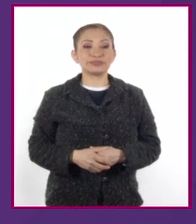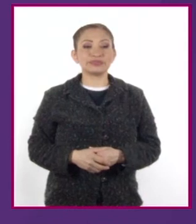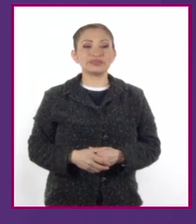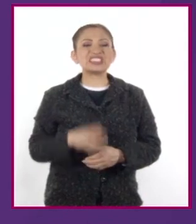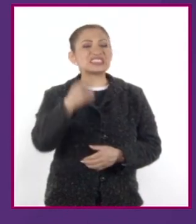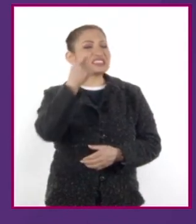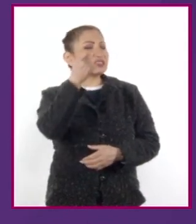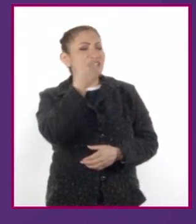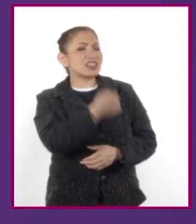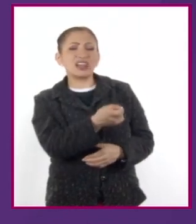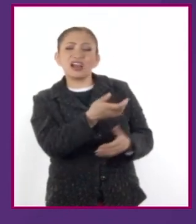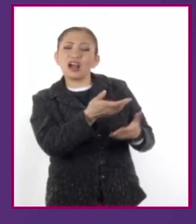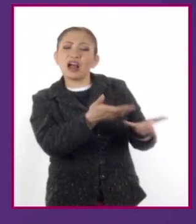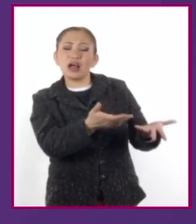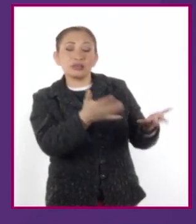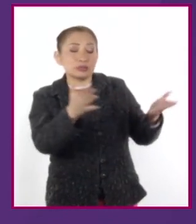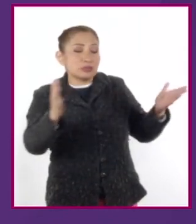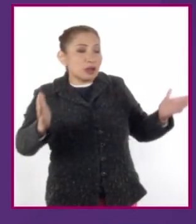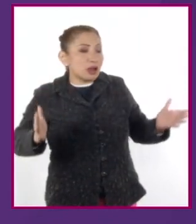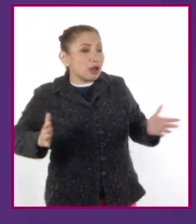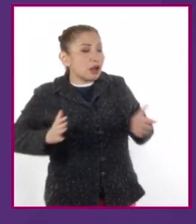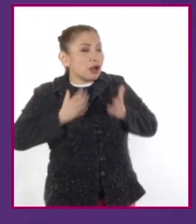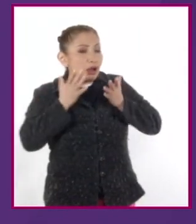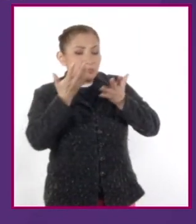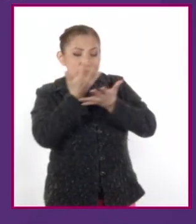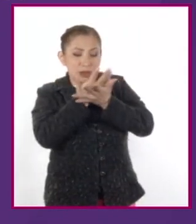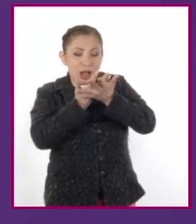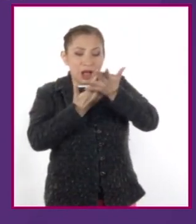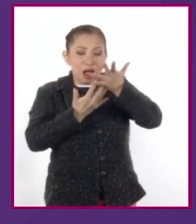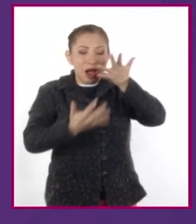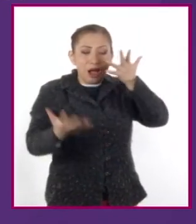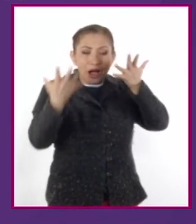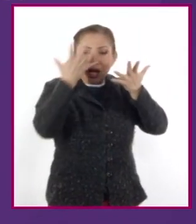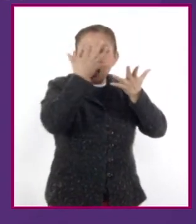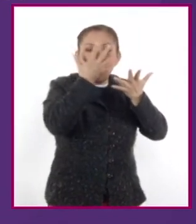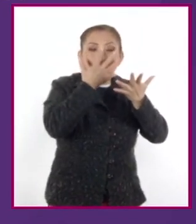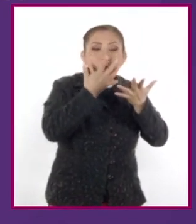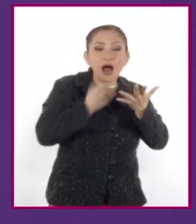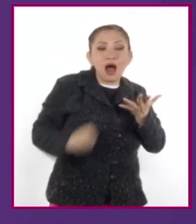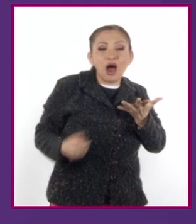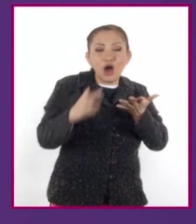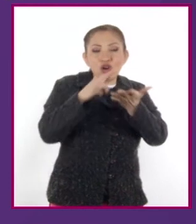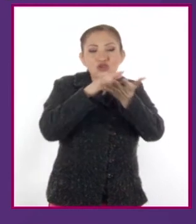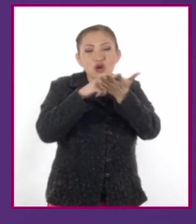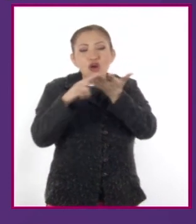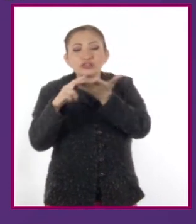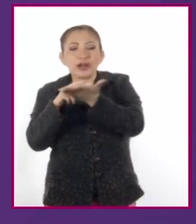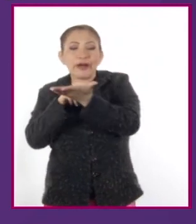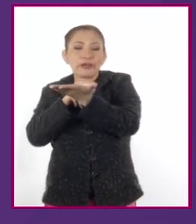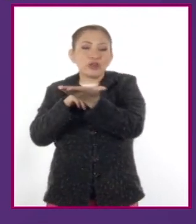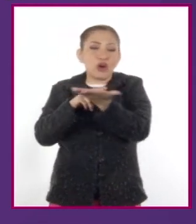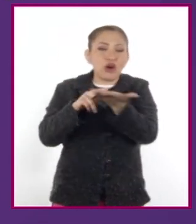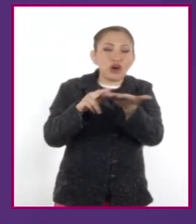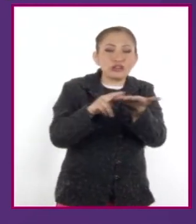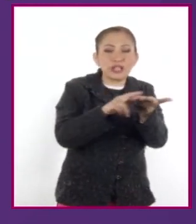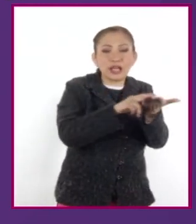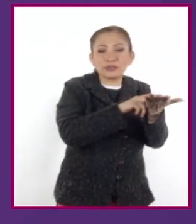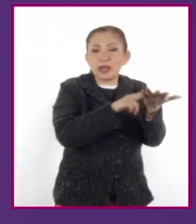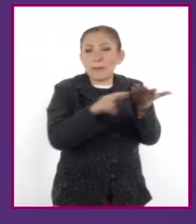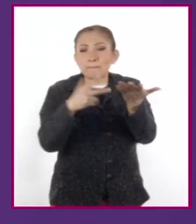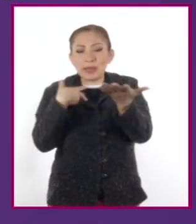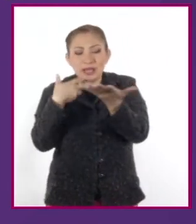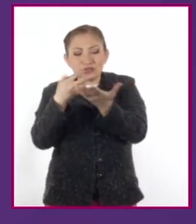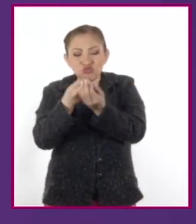¿Qué es esto? Prodigio. Mis manos florecen. Rosas, rosas, rosas a